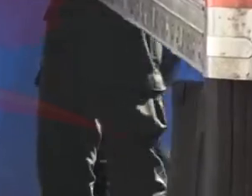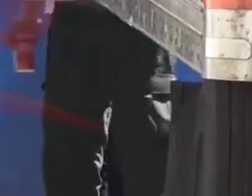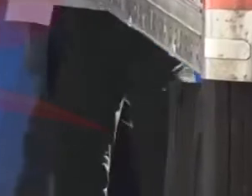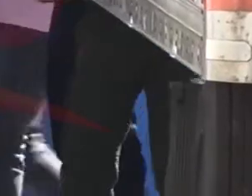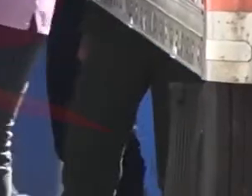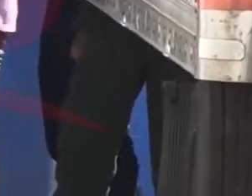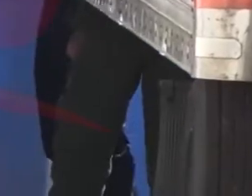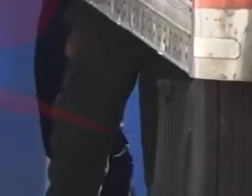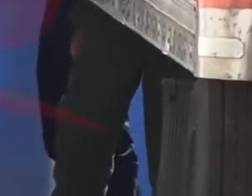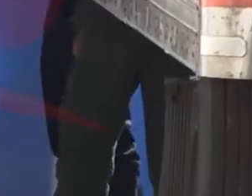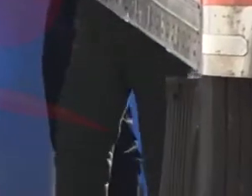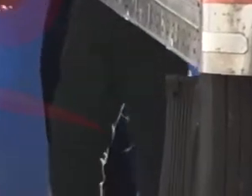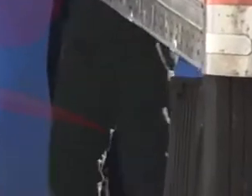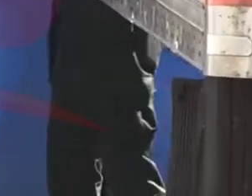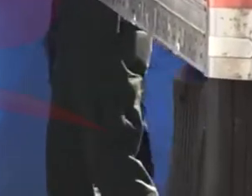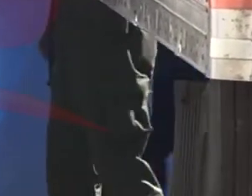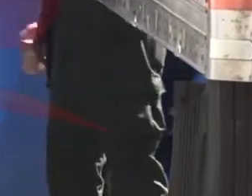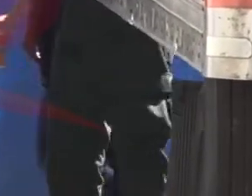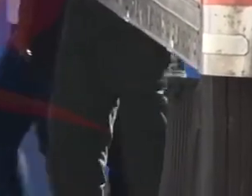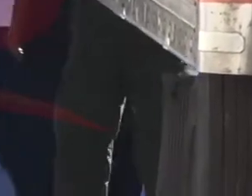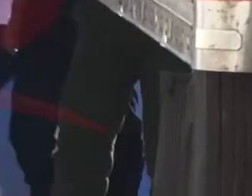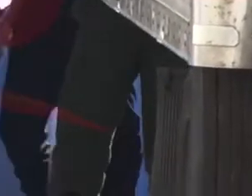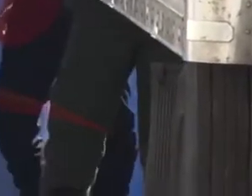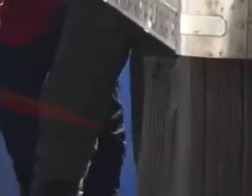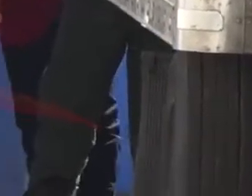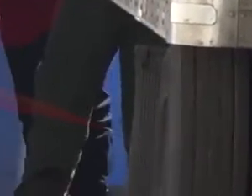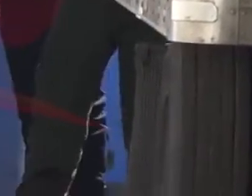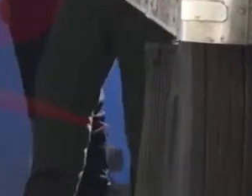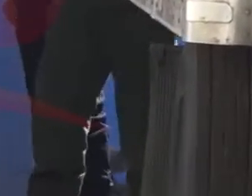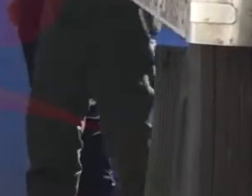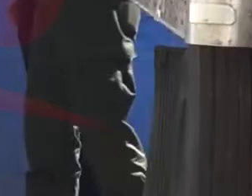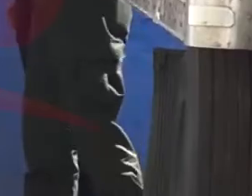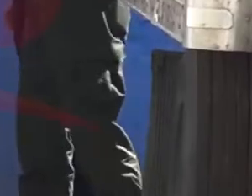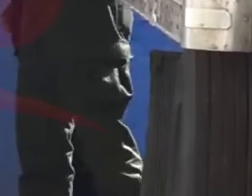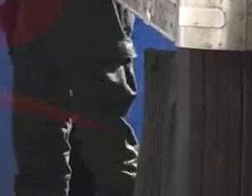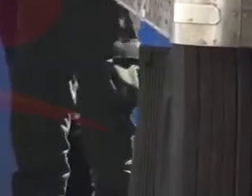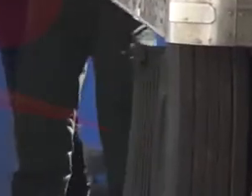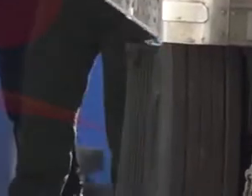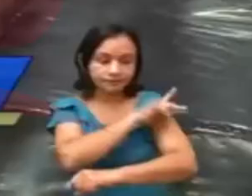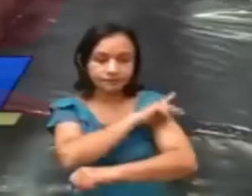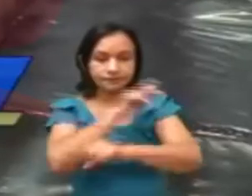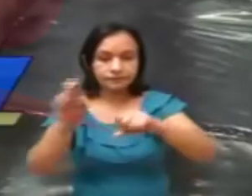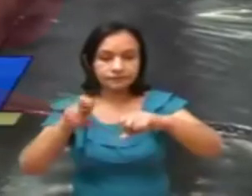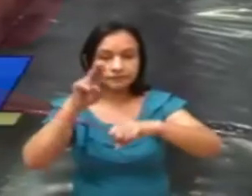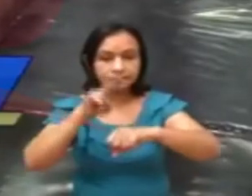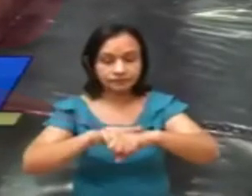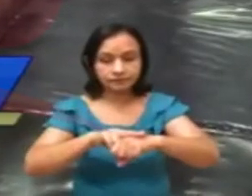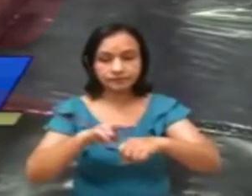16.665 efectivos policiales estarán cubriendo todo el proceso electoral. La Policía Nacional ha